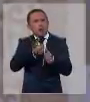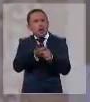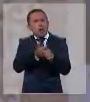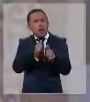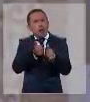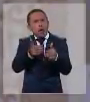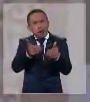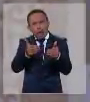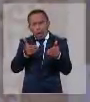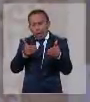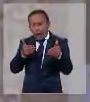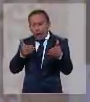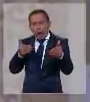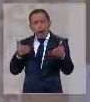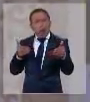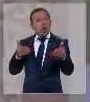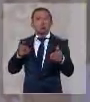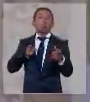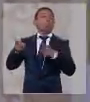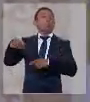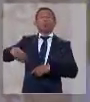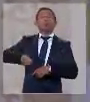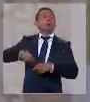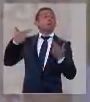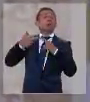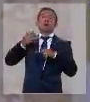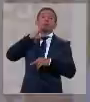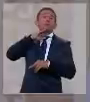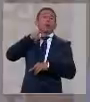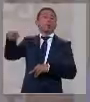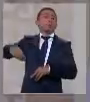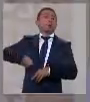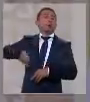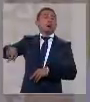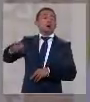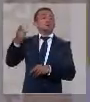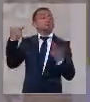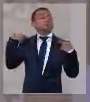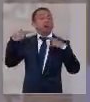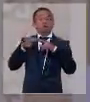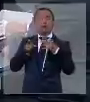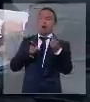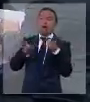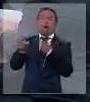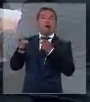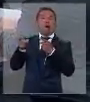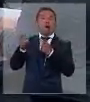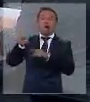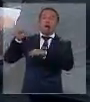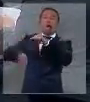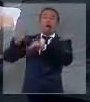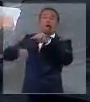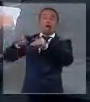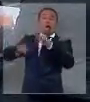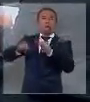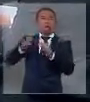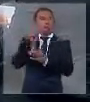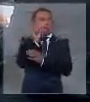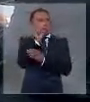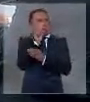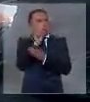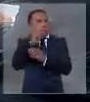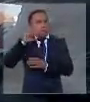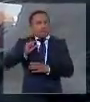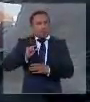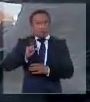hubo una campaña de desprestigio al maestro. No se puede aplicar una reforma educativa de verdad